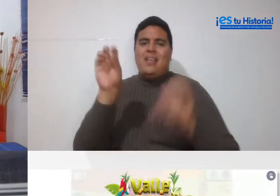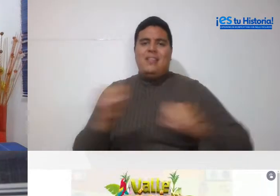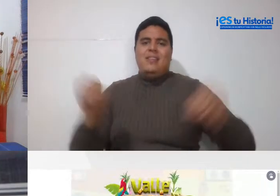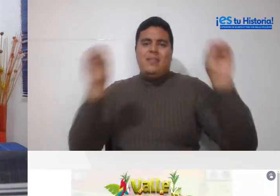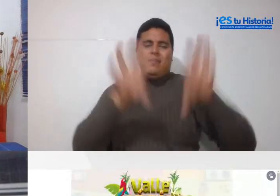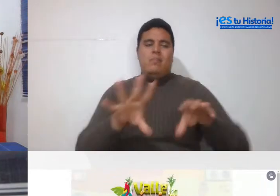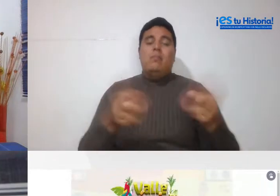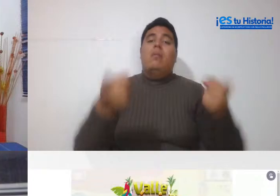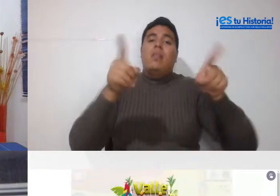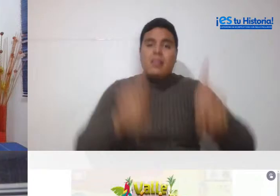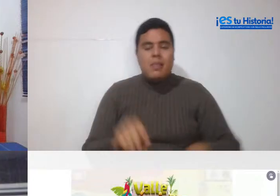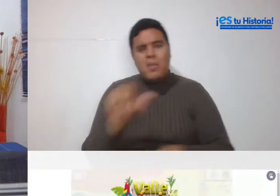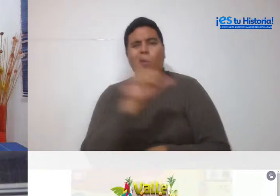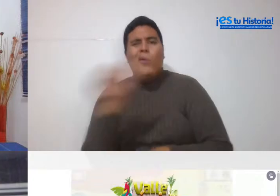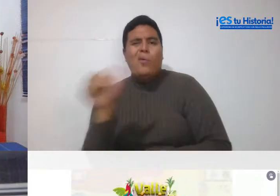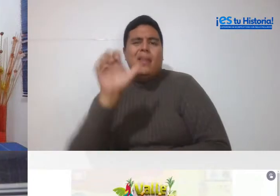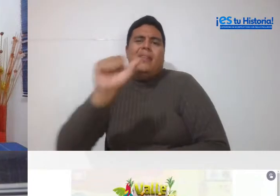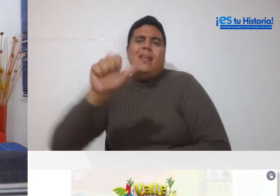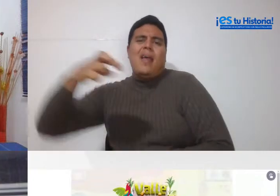formación que hemos tenido durante este año.